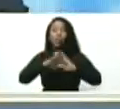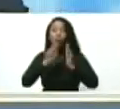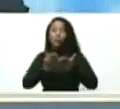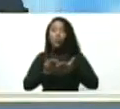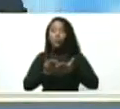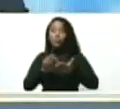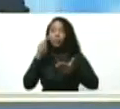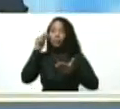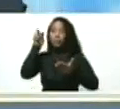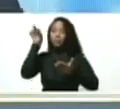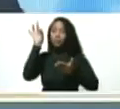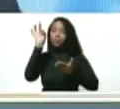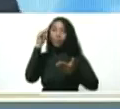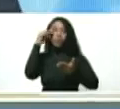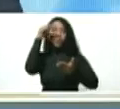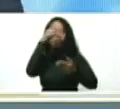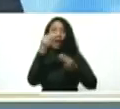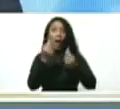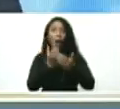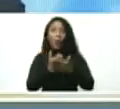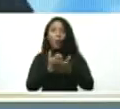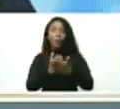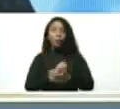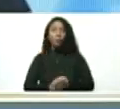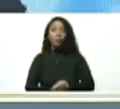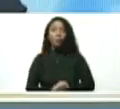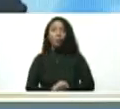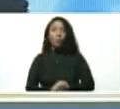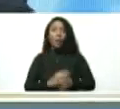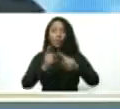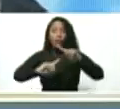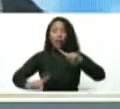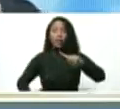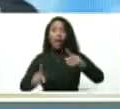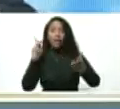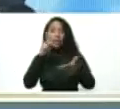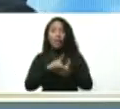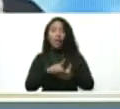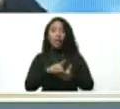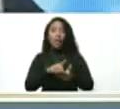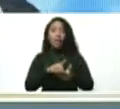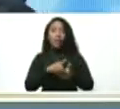y desde el punto de vista económico y energético, con la llegada del otoño y del invierno,